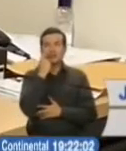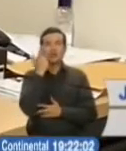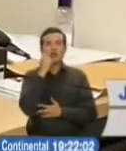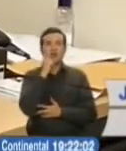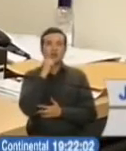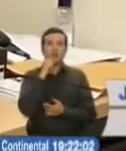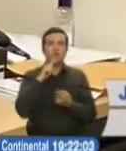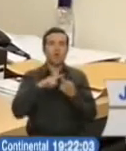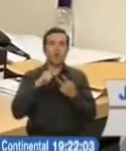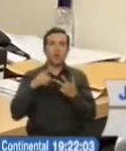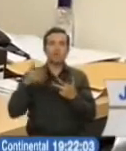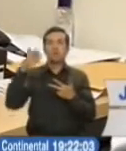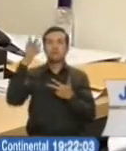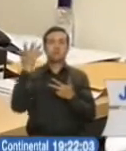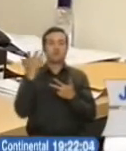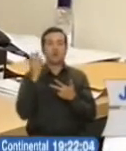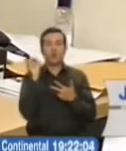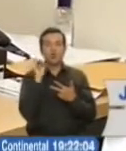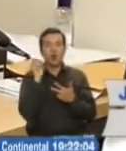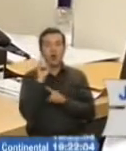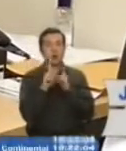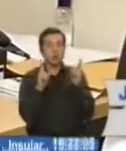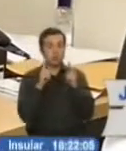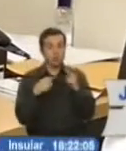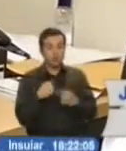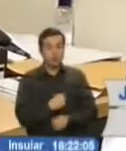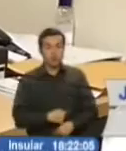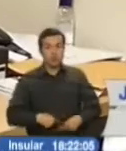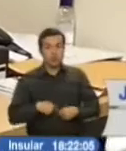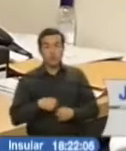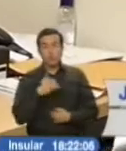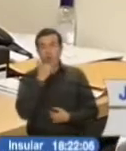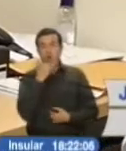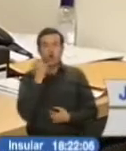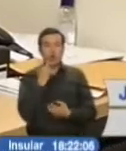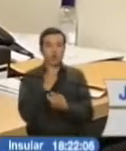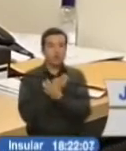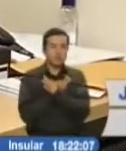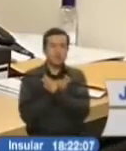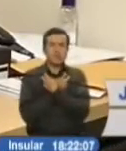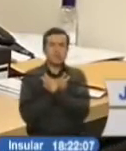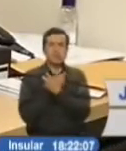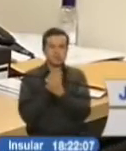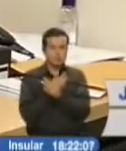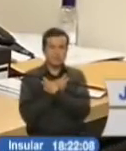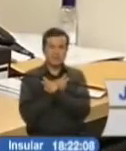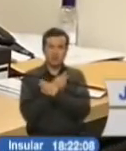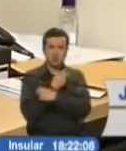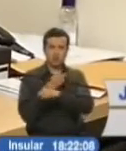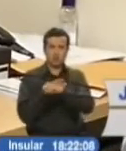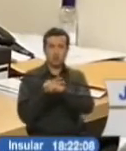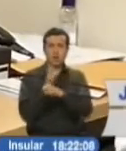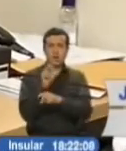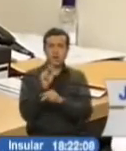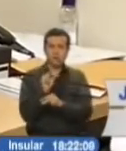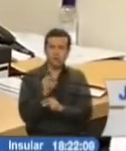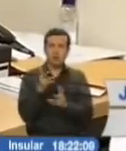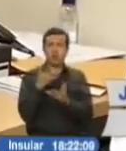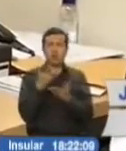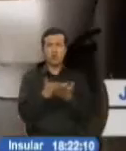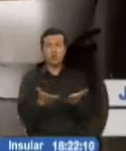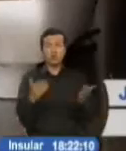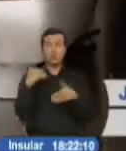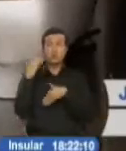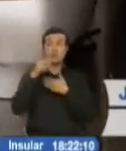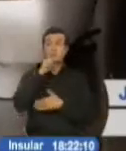de desarrollo, el mal funcionamiento de ciertos órganos, la osteopenia y la osteoporosis en la edad